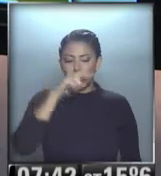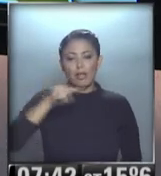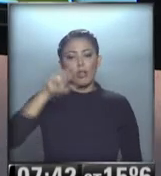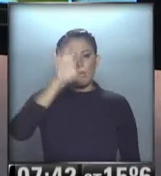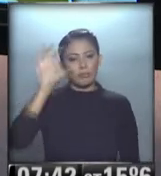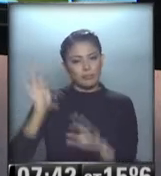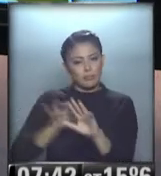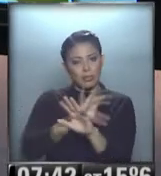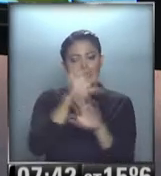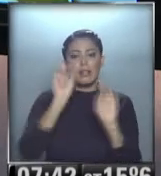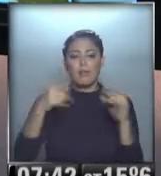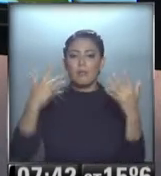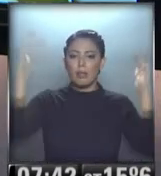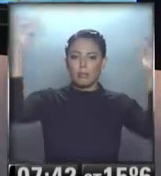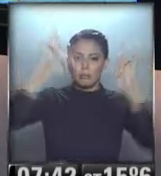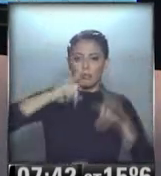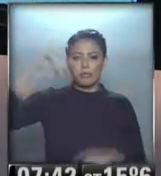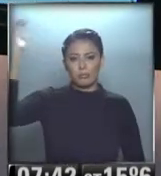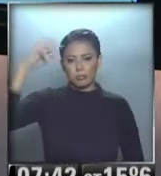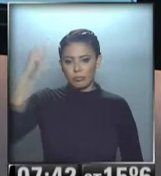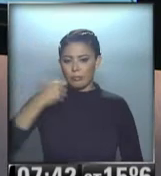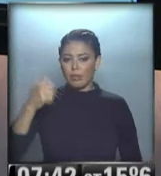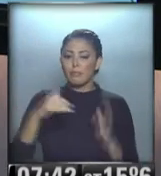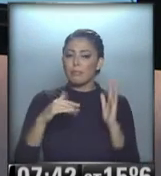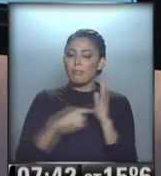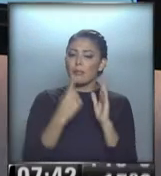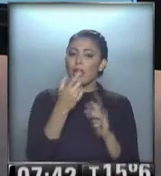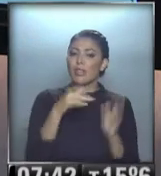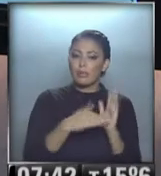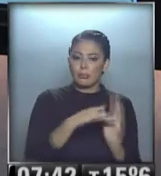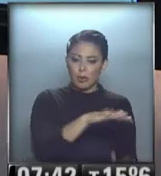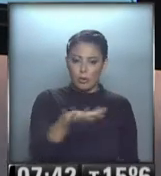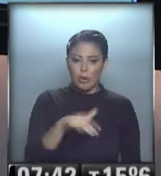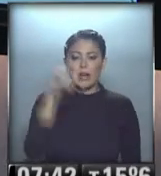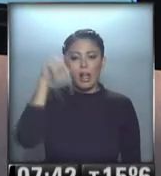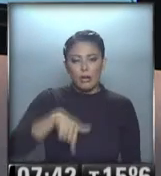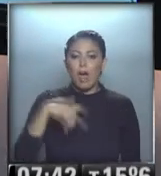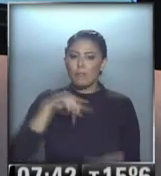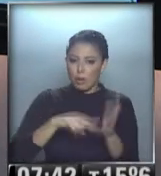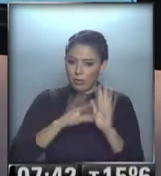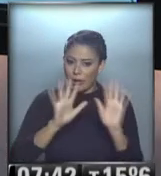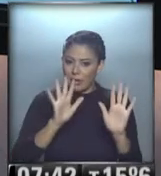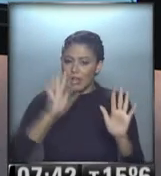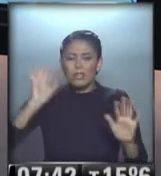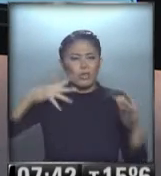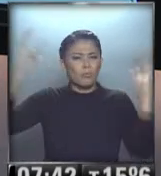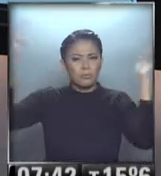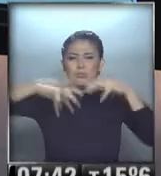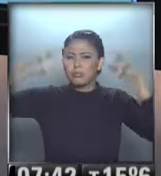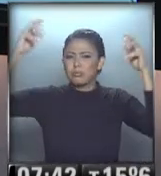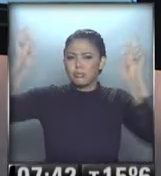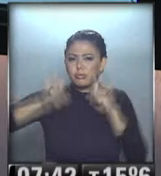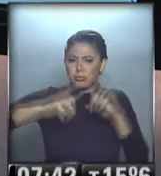con probabilidad de chaparrones y tormentas, pero un poquito más aislados. Cuyo, y acá está el lío, mira Cari, todo lluvias y